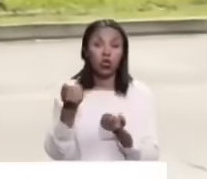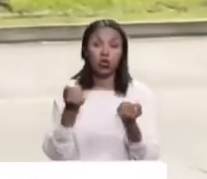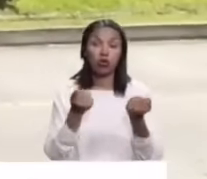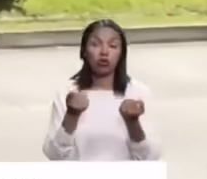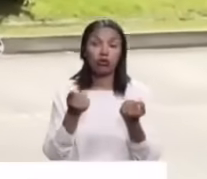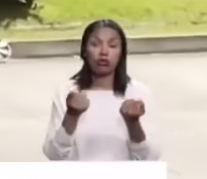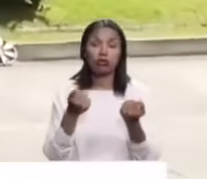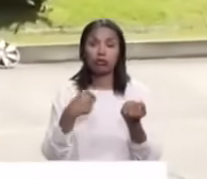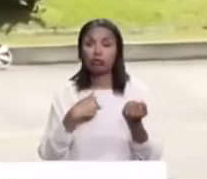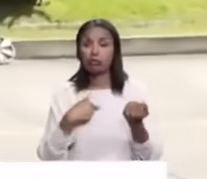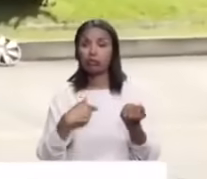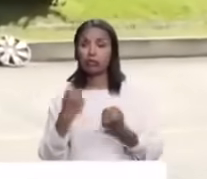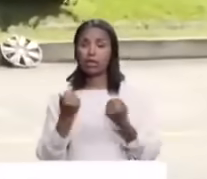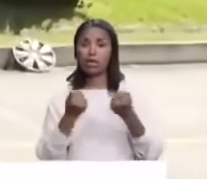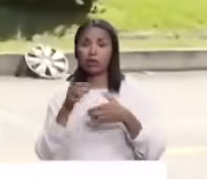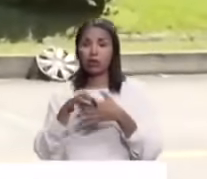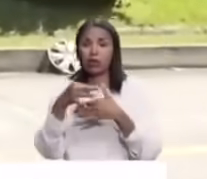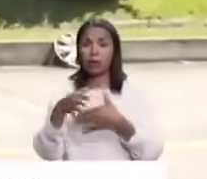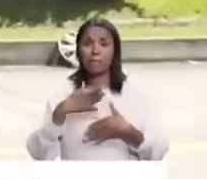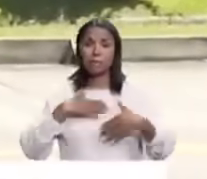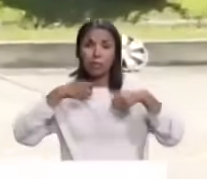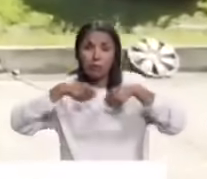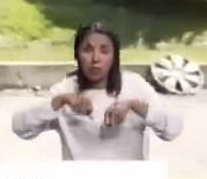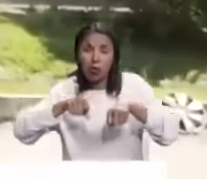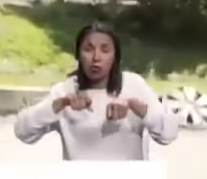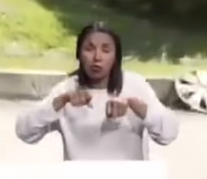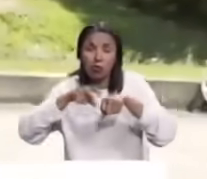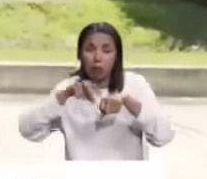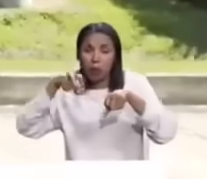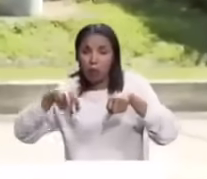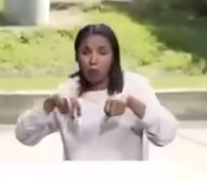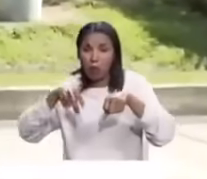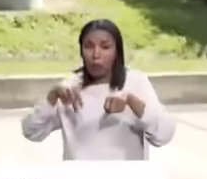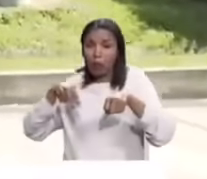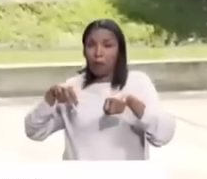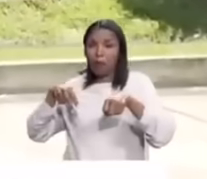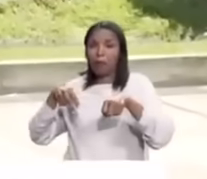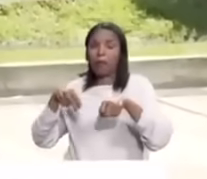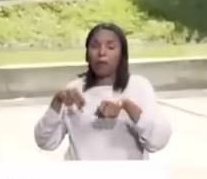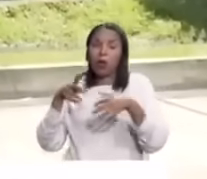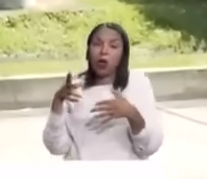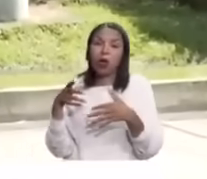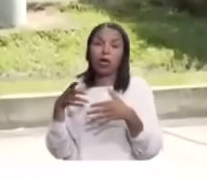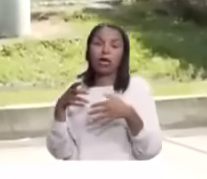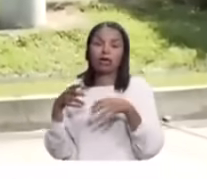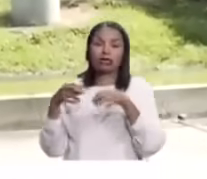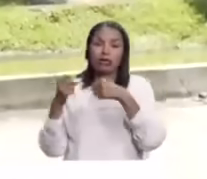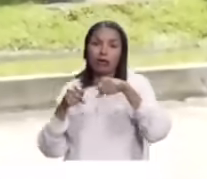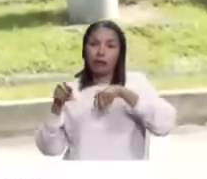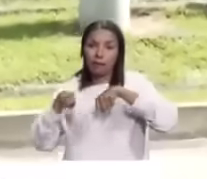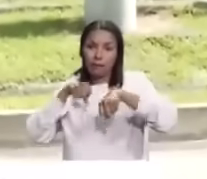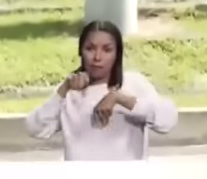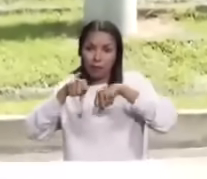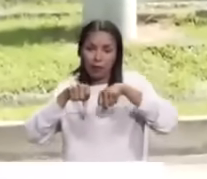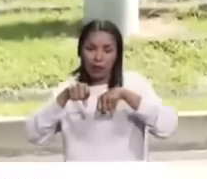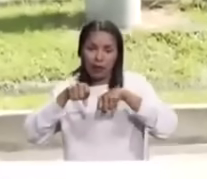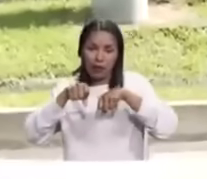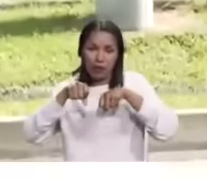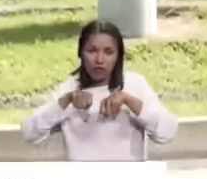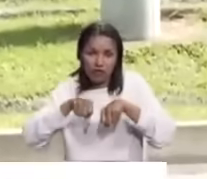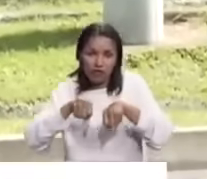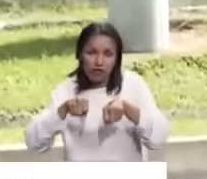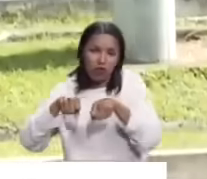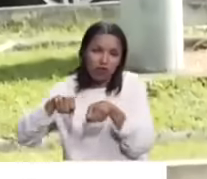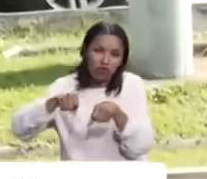tuvimos que abandonar nuestros vehículos. Incluso yo en la moto tuve que irme en contravía, en el sentido contrario de la vía a la que estaba transitando,